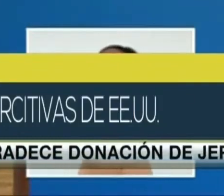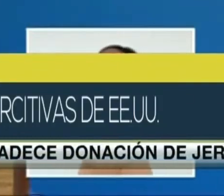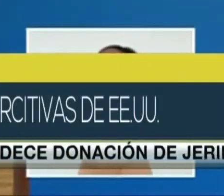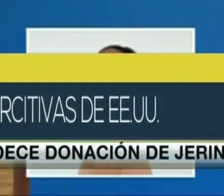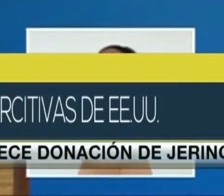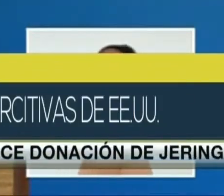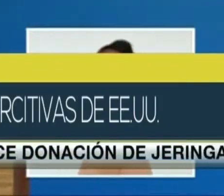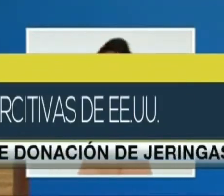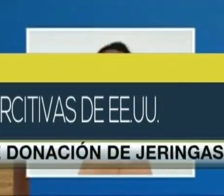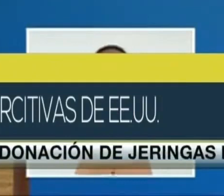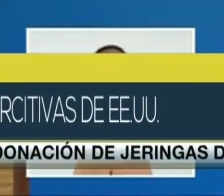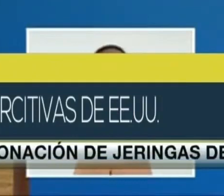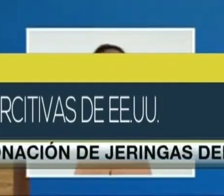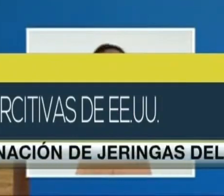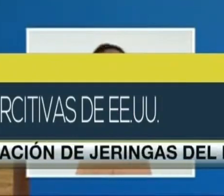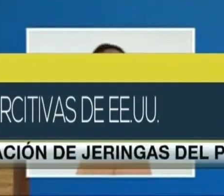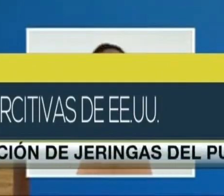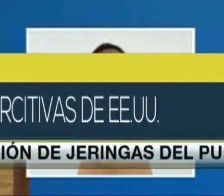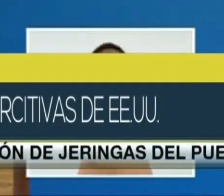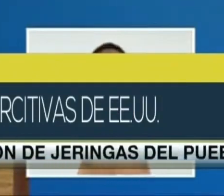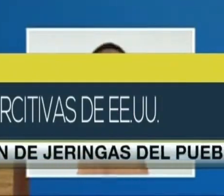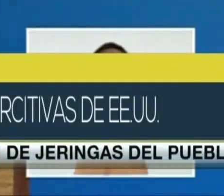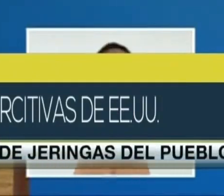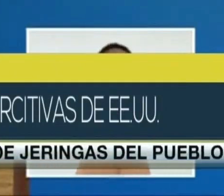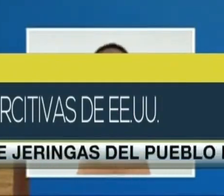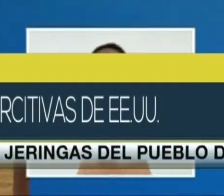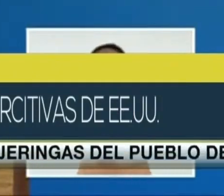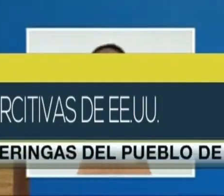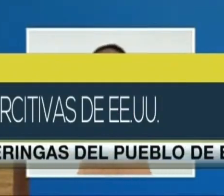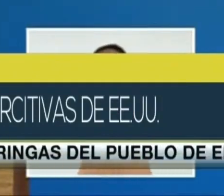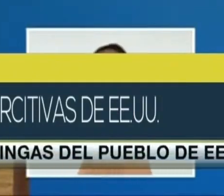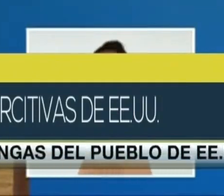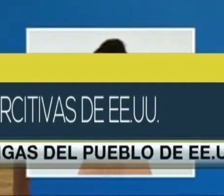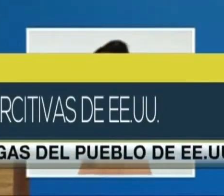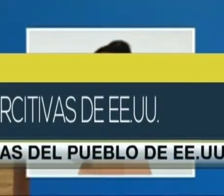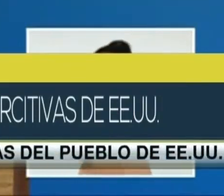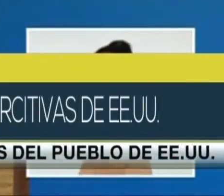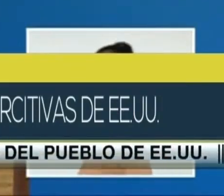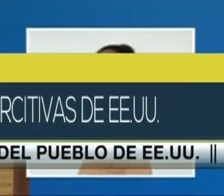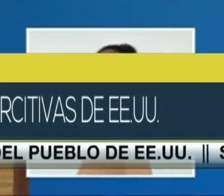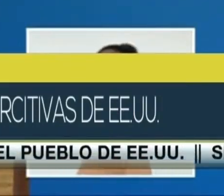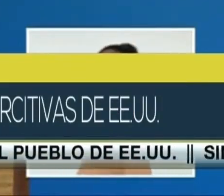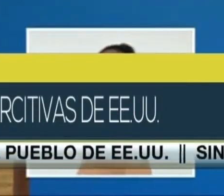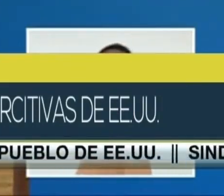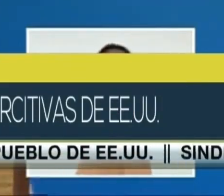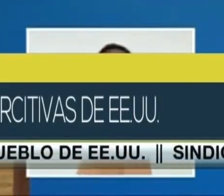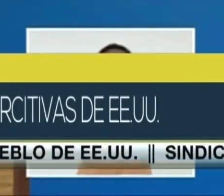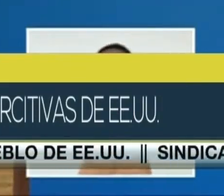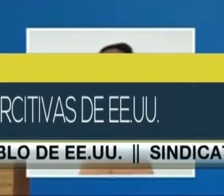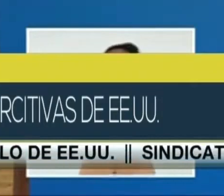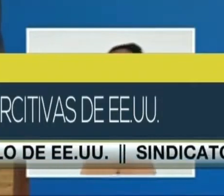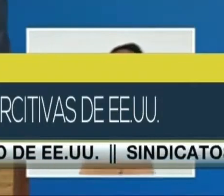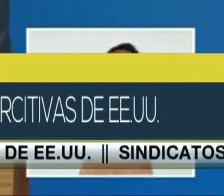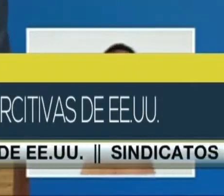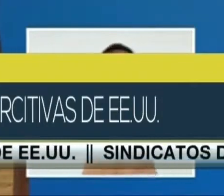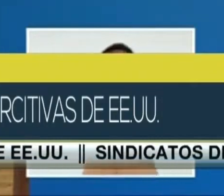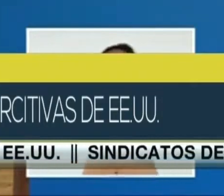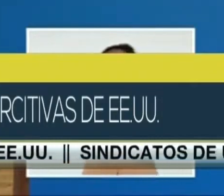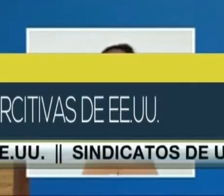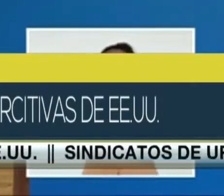hice o a desmentir la evidencia que presenté. Es